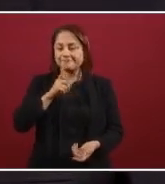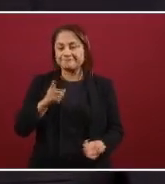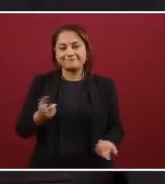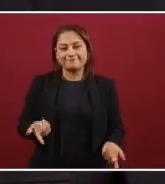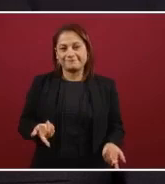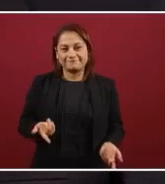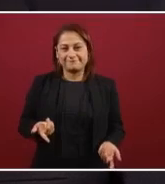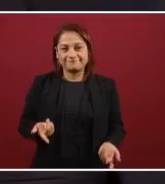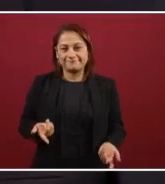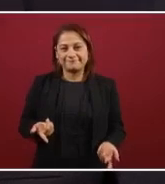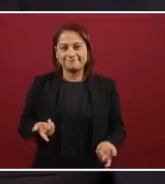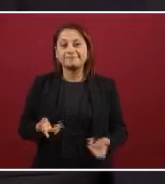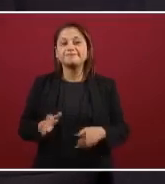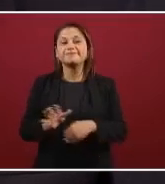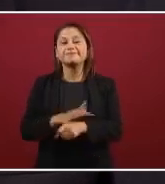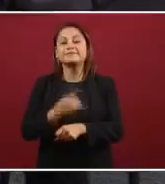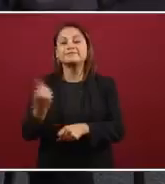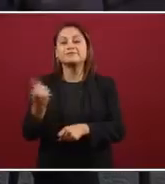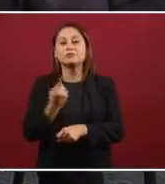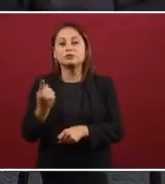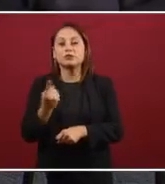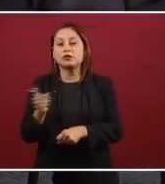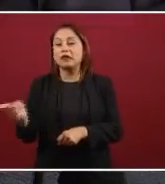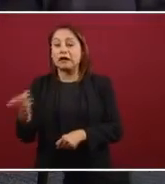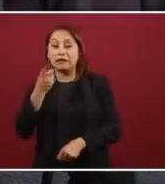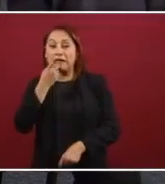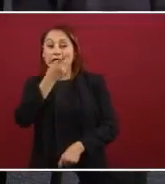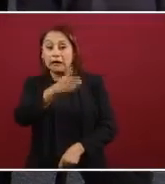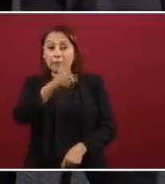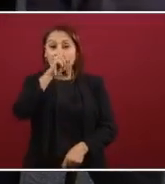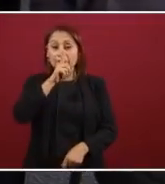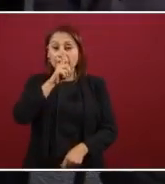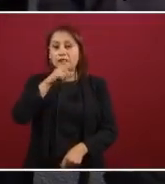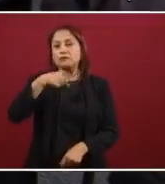mientras tengamos la posibilidad de replicar, aquí vamos a estar